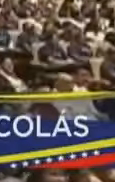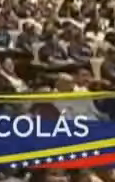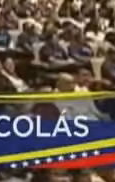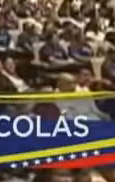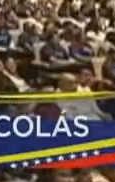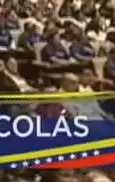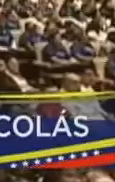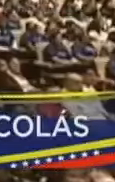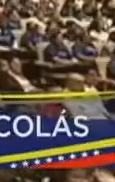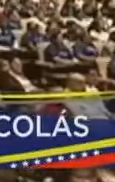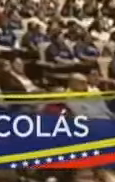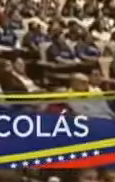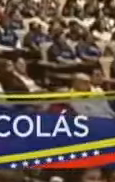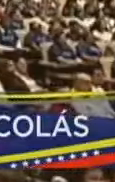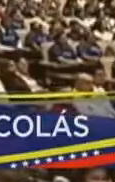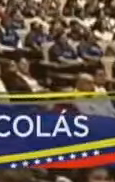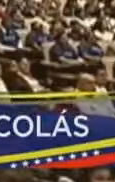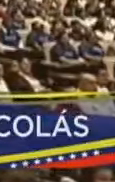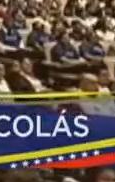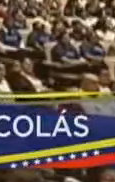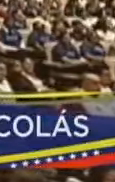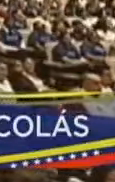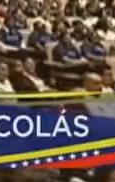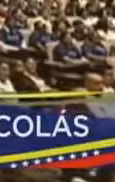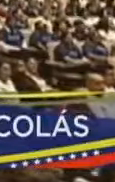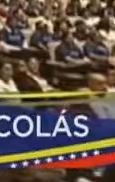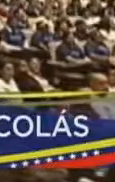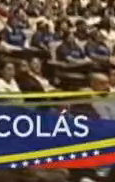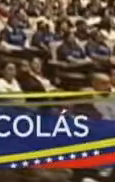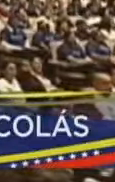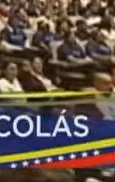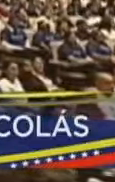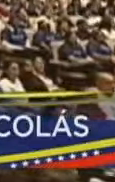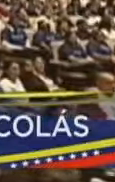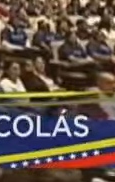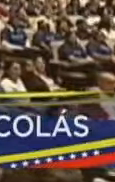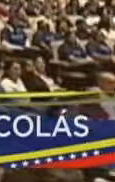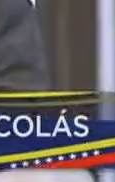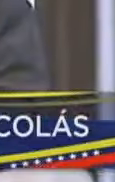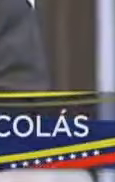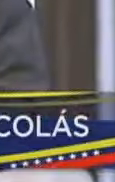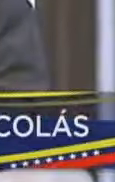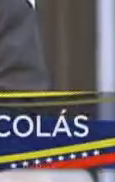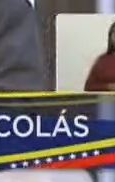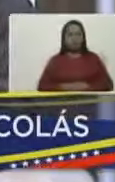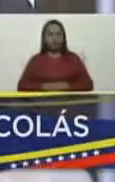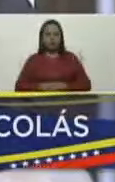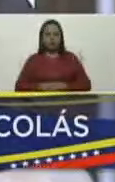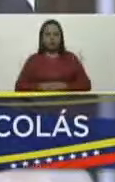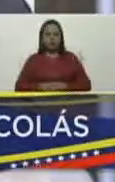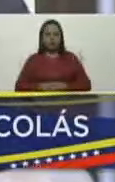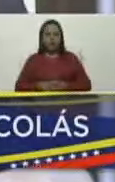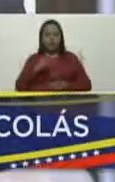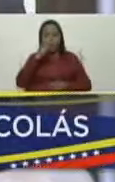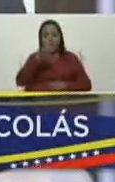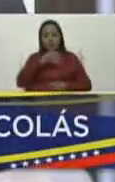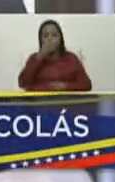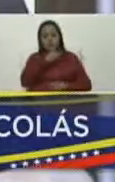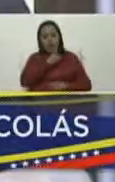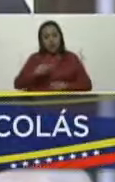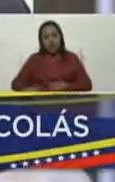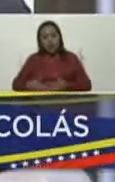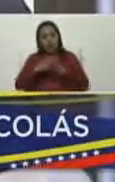Muy buenas tardes, presidente. Buenas tardes a todos los emprendedores, emprendedoras. De verdad que ha sido una experiencia muy, muy motivadora,